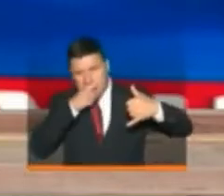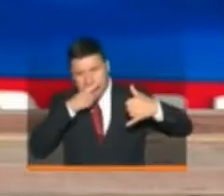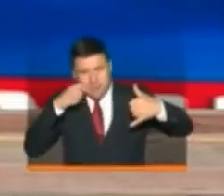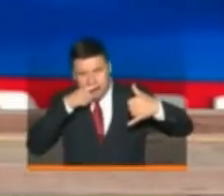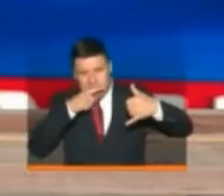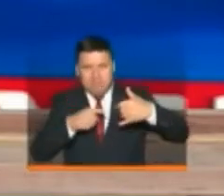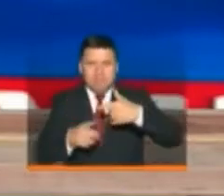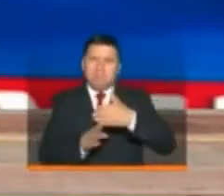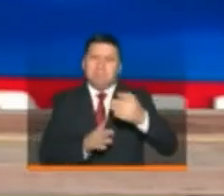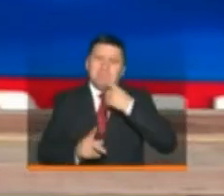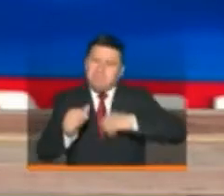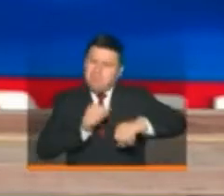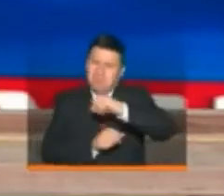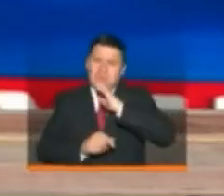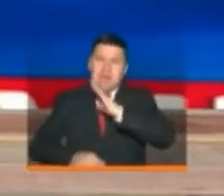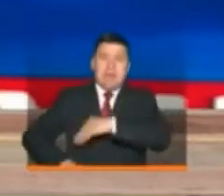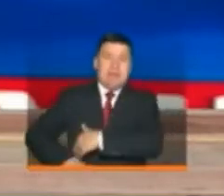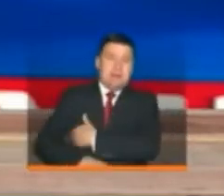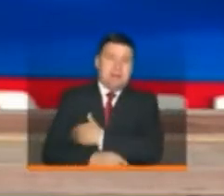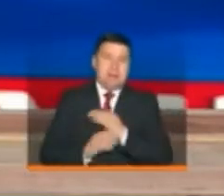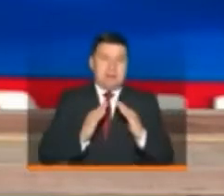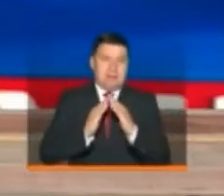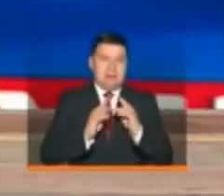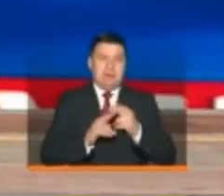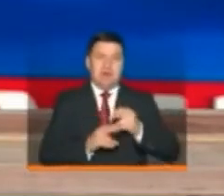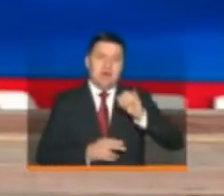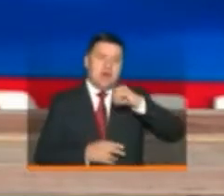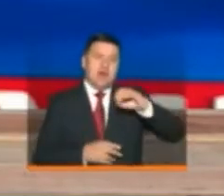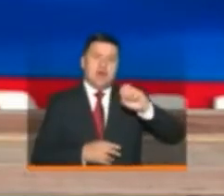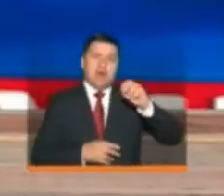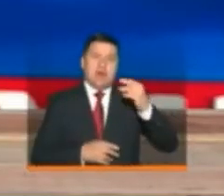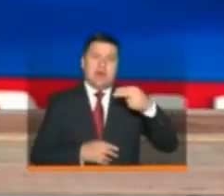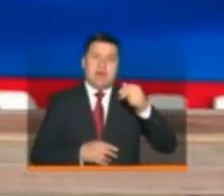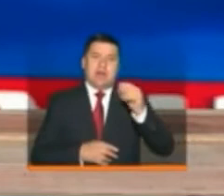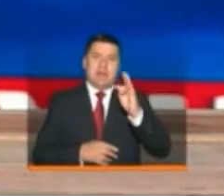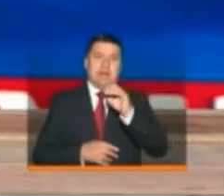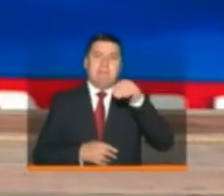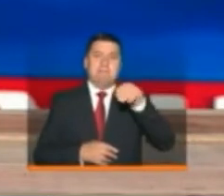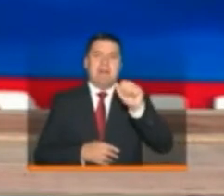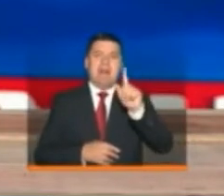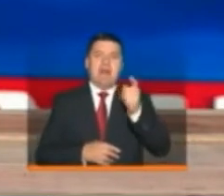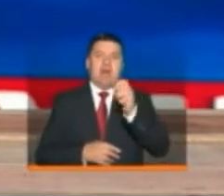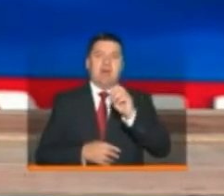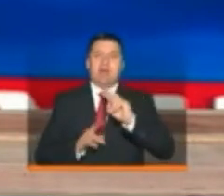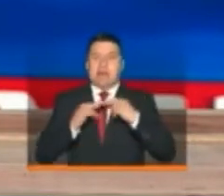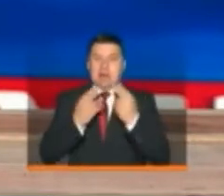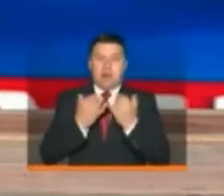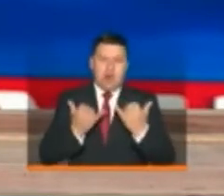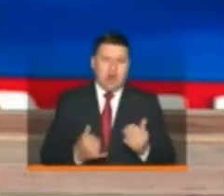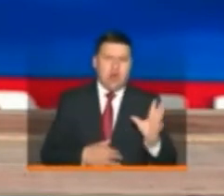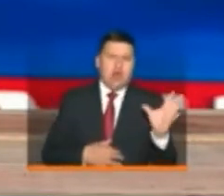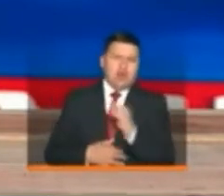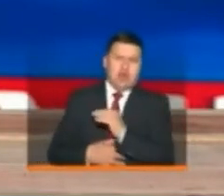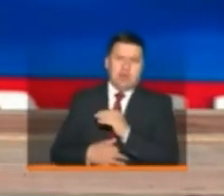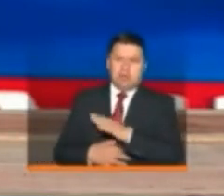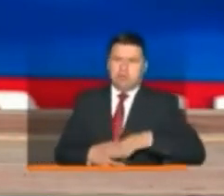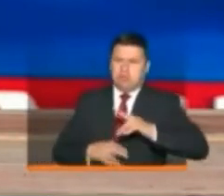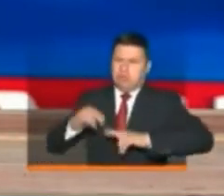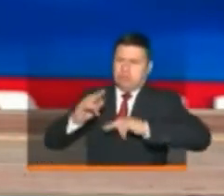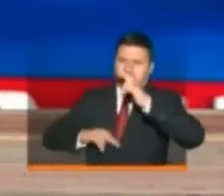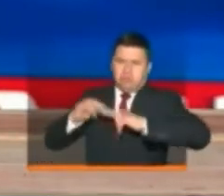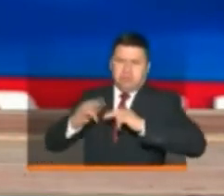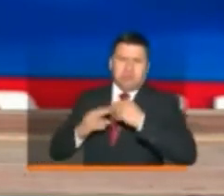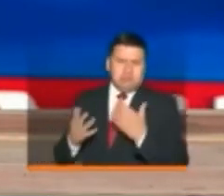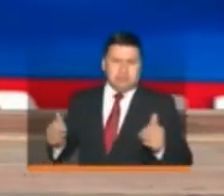Y hablando de reactivación, el ministro de Vivienda, Jonathan Malagón, ha estado también reunido hoy con todo el equipo del sector de la